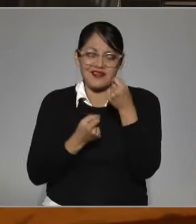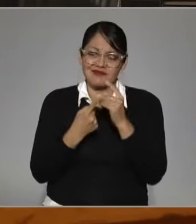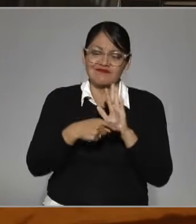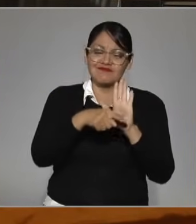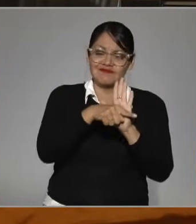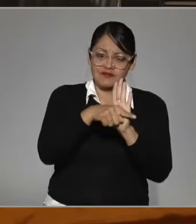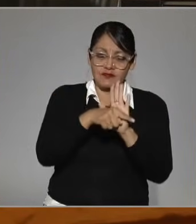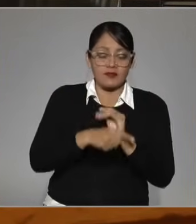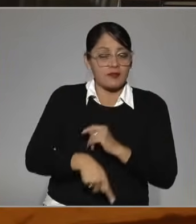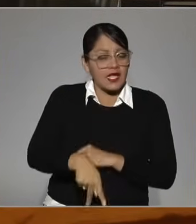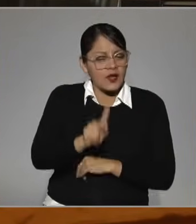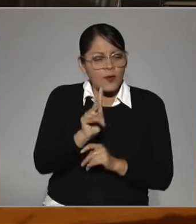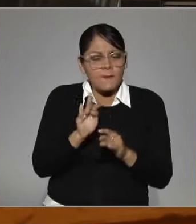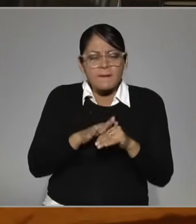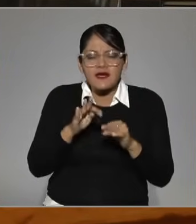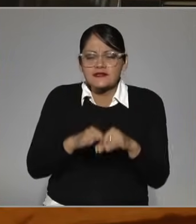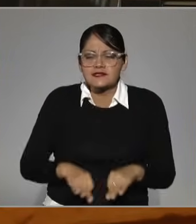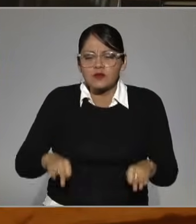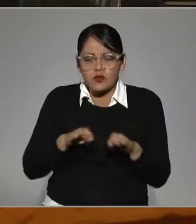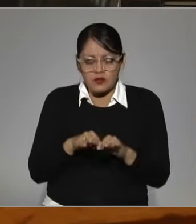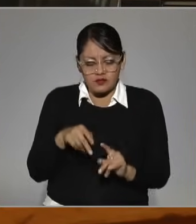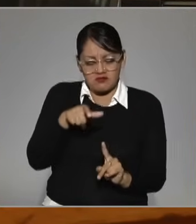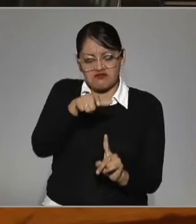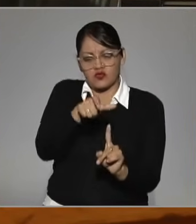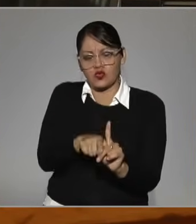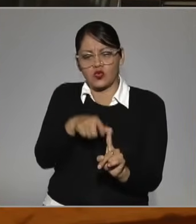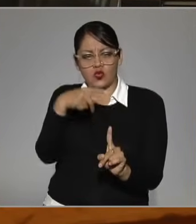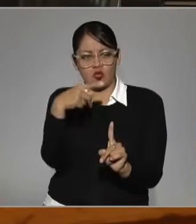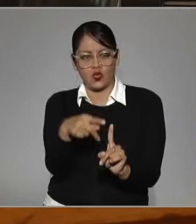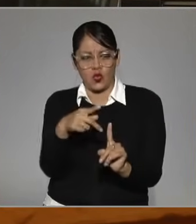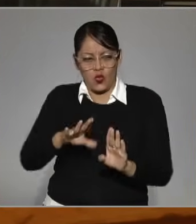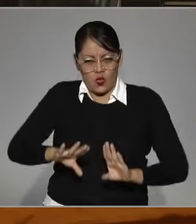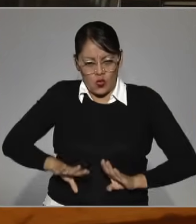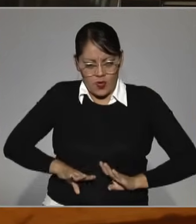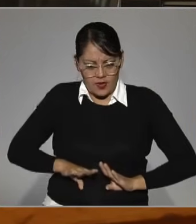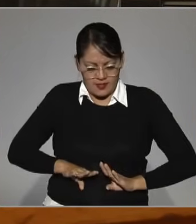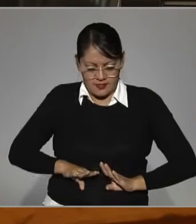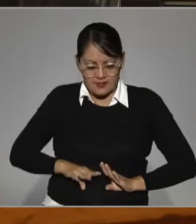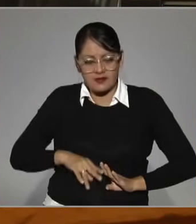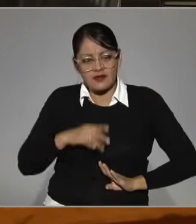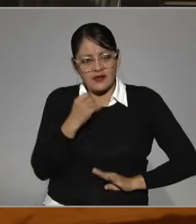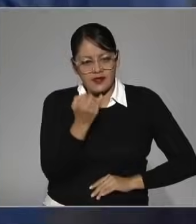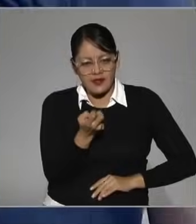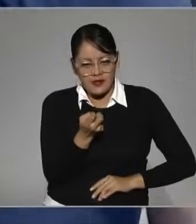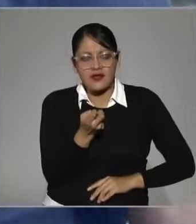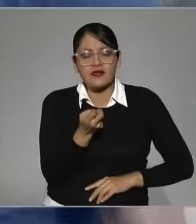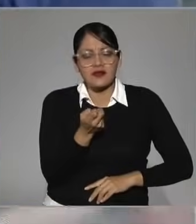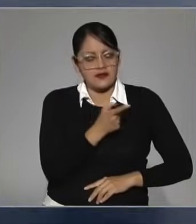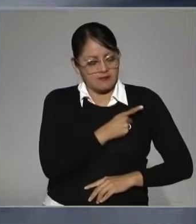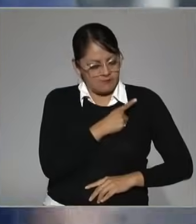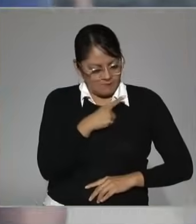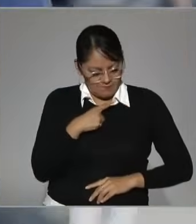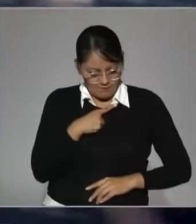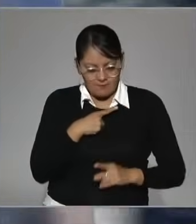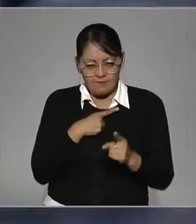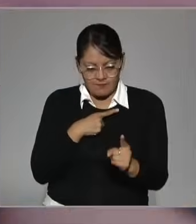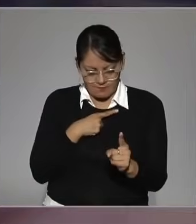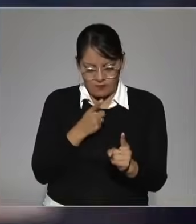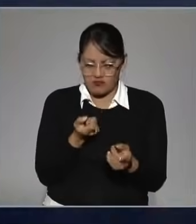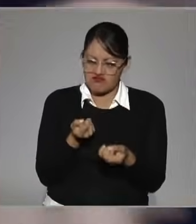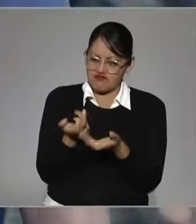su persona y la capacidad que tiene para poder él también o ella compartir el